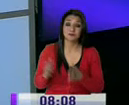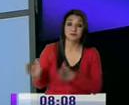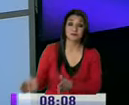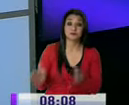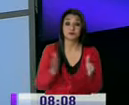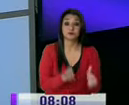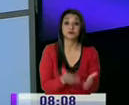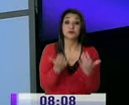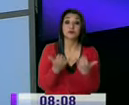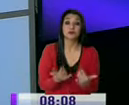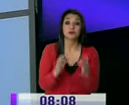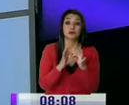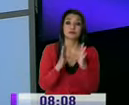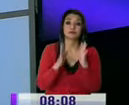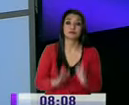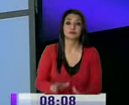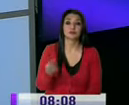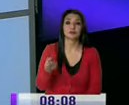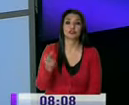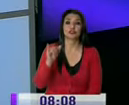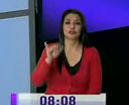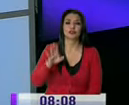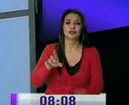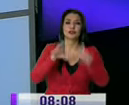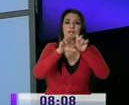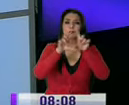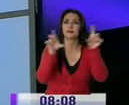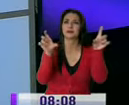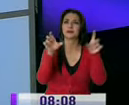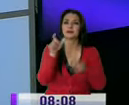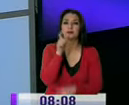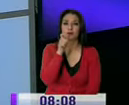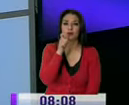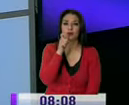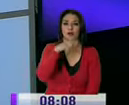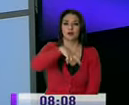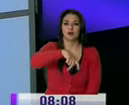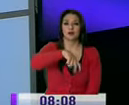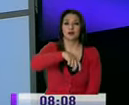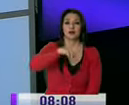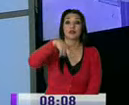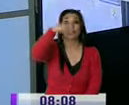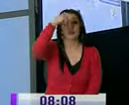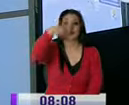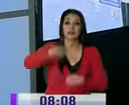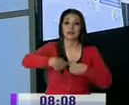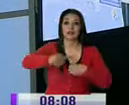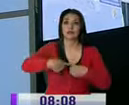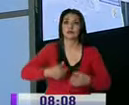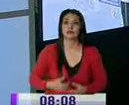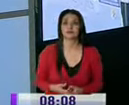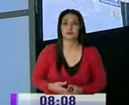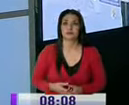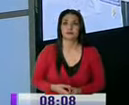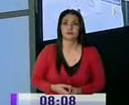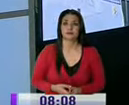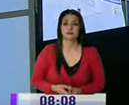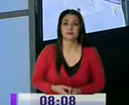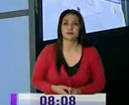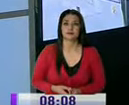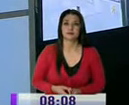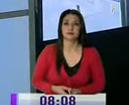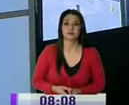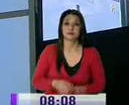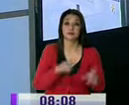con Sofía Vintimilla, está desde la EMAPS. Esto allá en el norte centro de la ciudad de Quito, pues la entidad municipal y